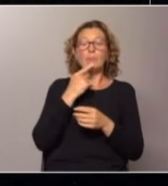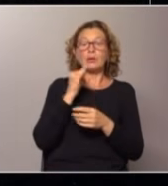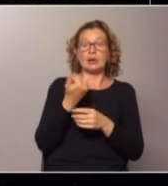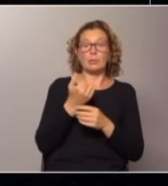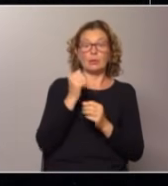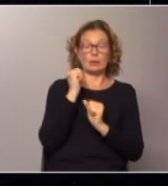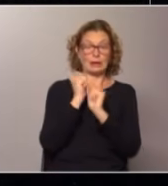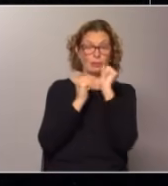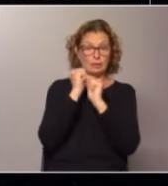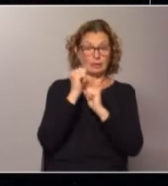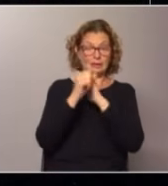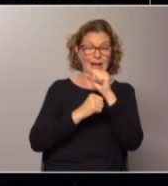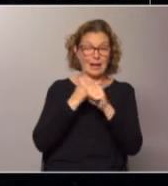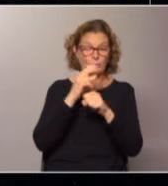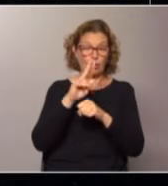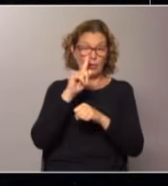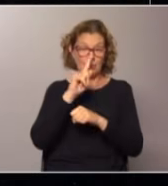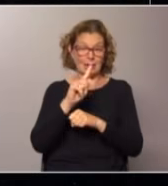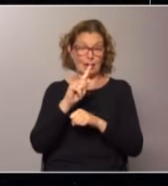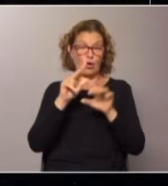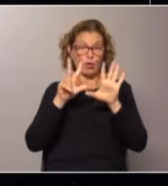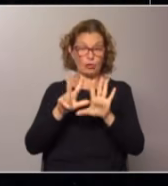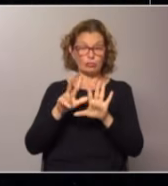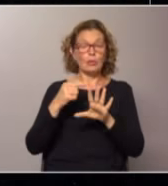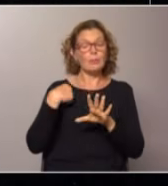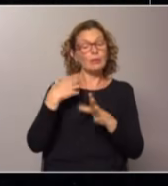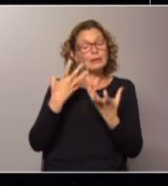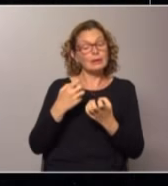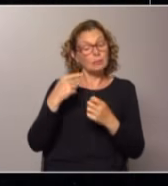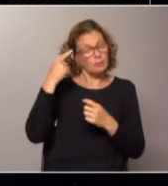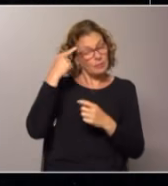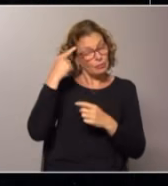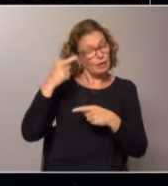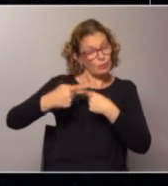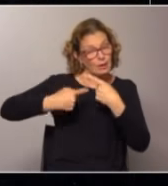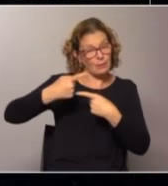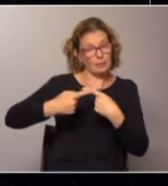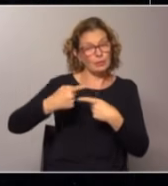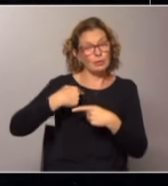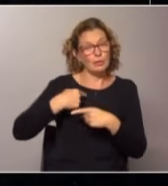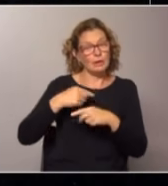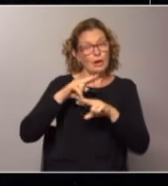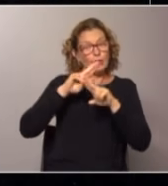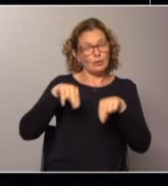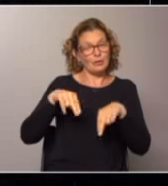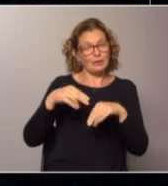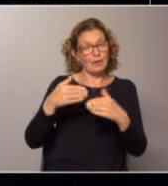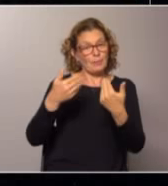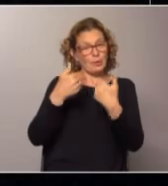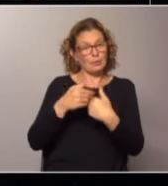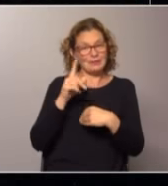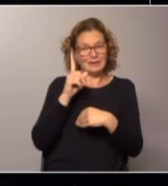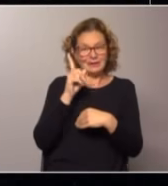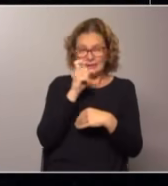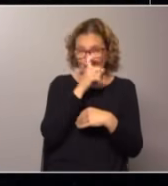financiera del 2008 creo que sí que hay un avance el problema se dio por concluída esa pregunta tan difícil que me acabas de hacer